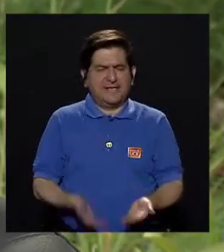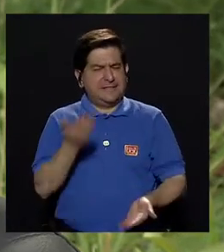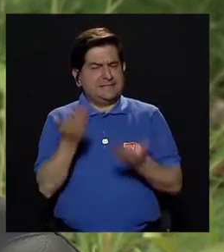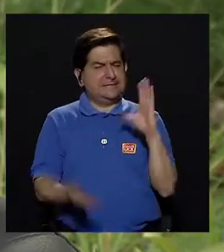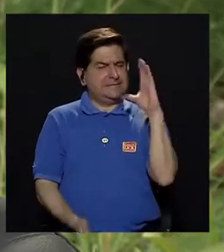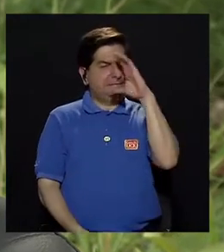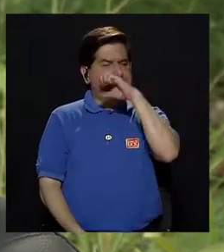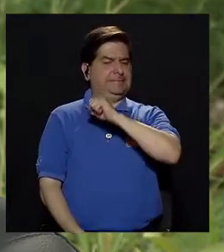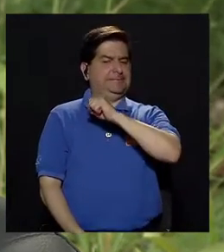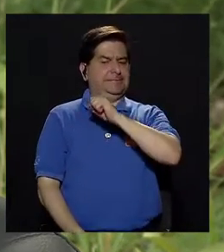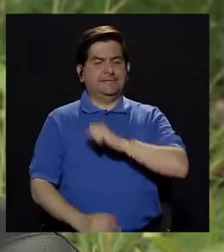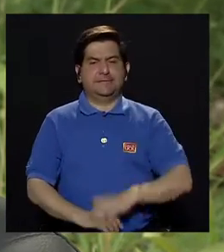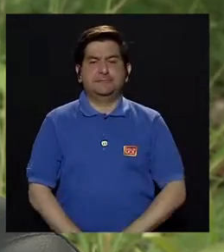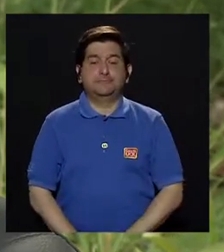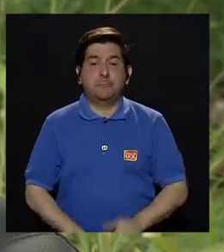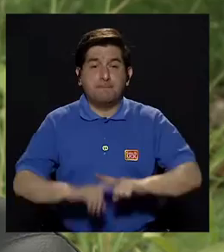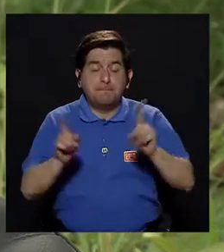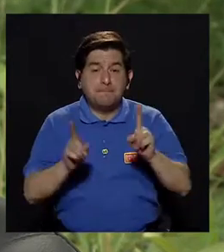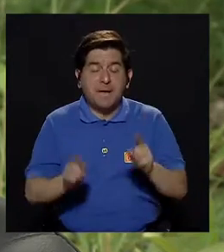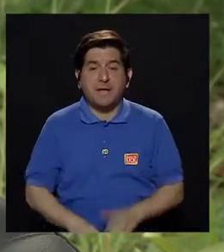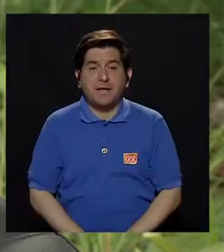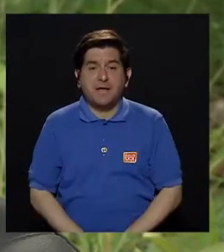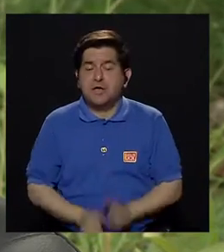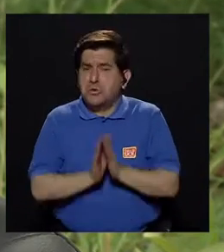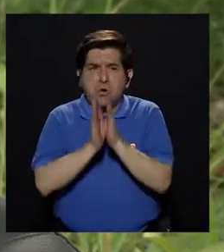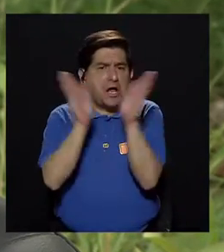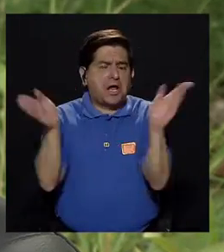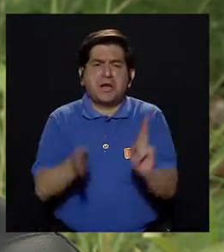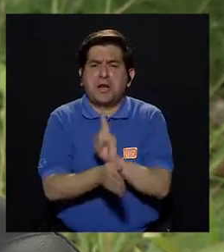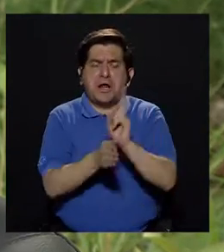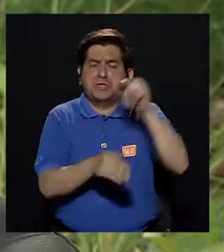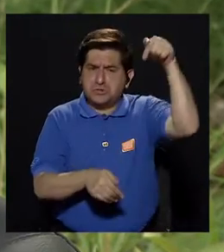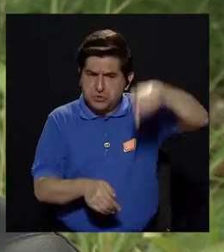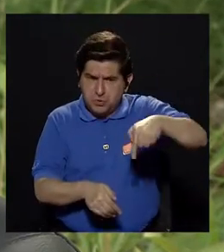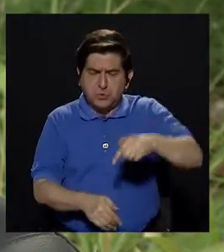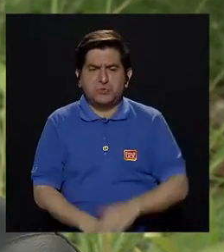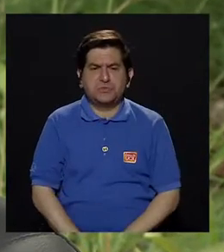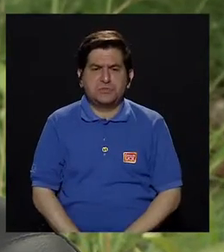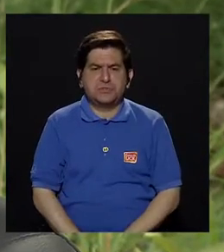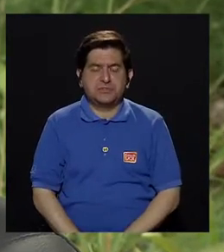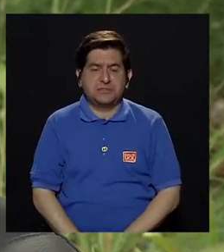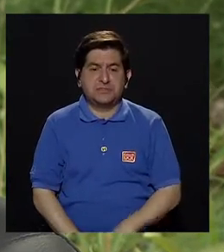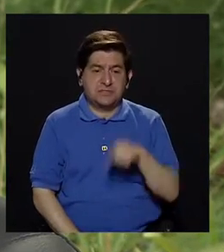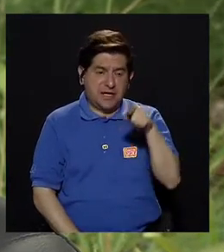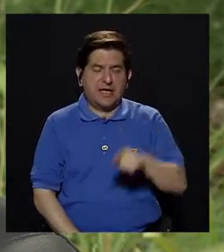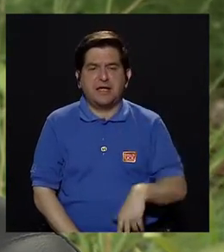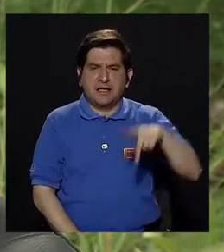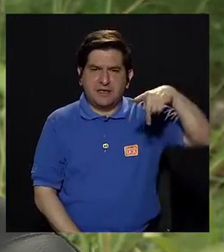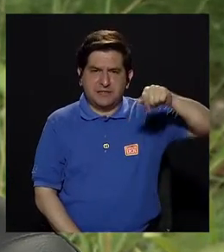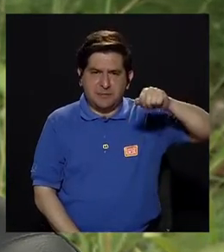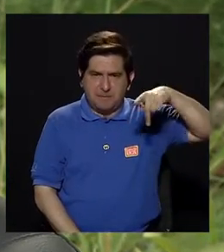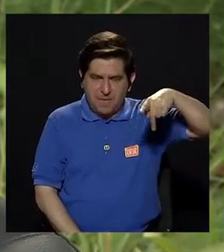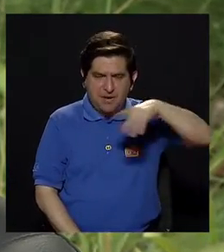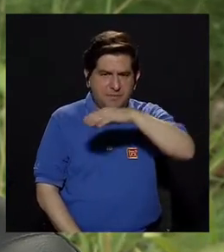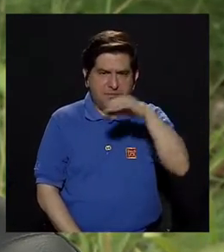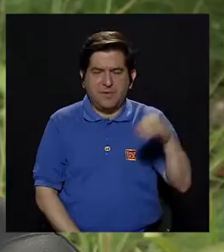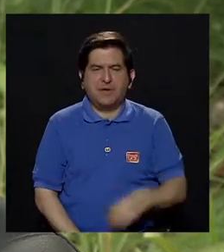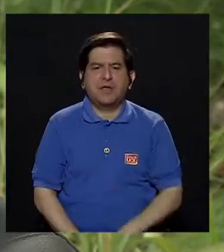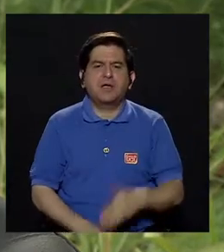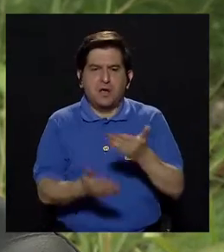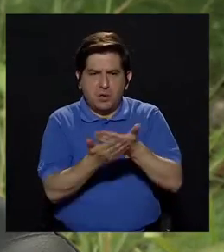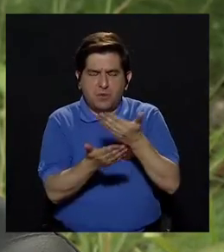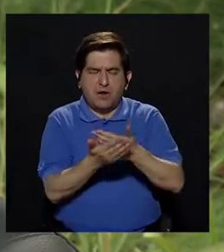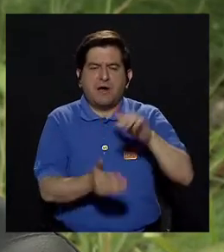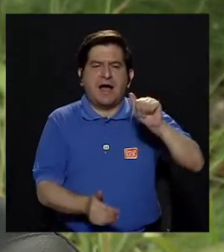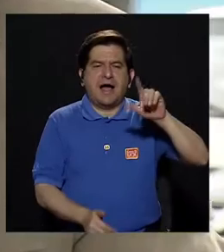sospechosa, sugestiva. Entonces, pero generalmente la que se usa aquí es la citología vaginal y la lo que es la prueba